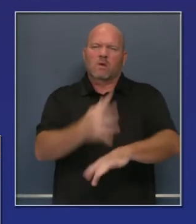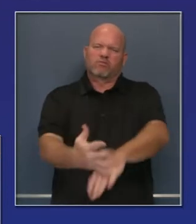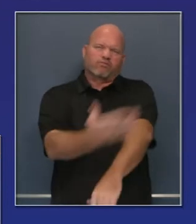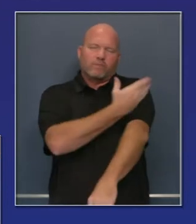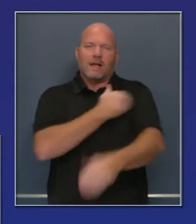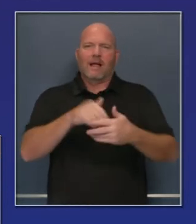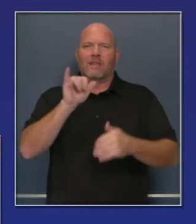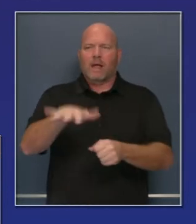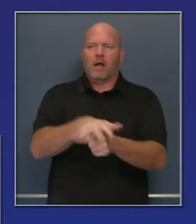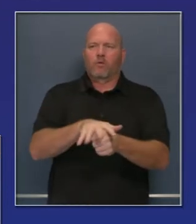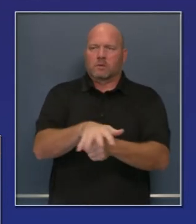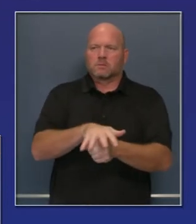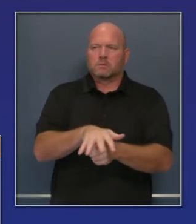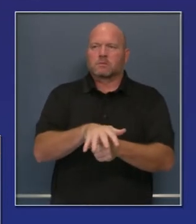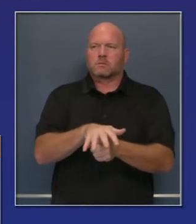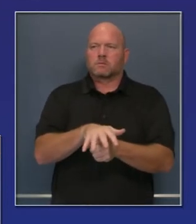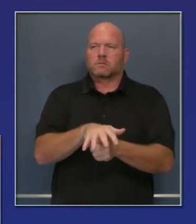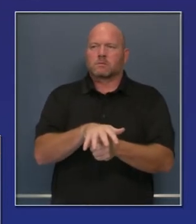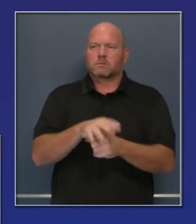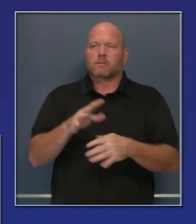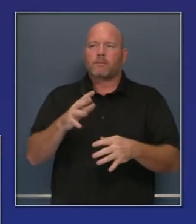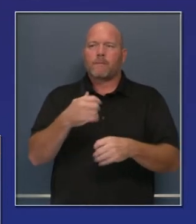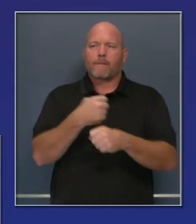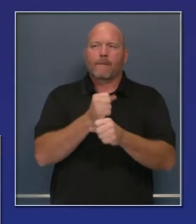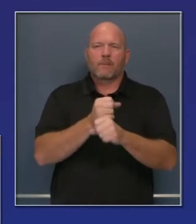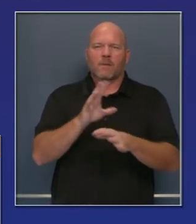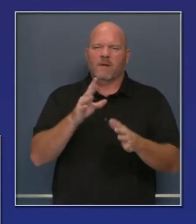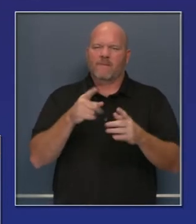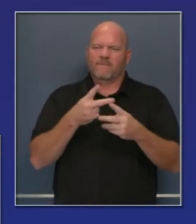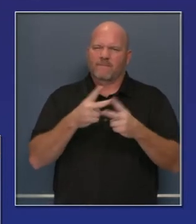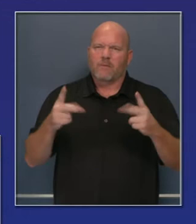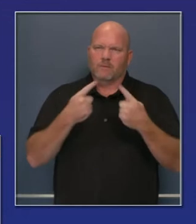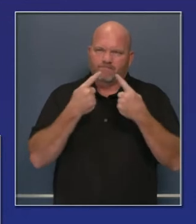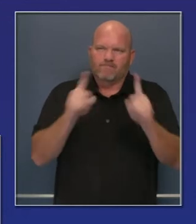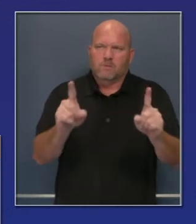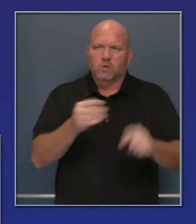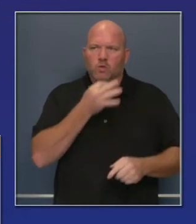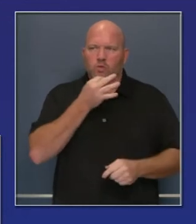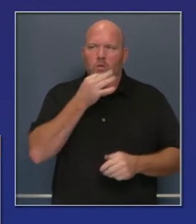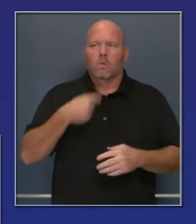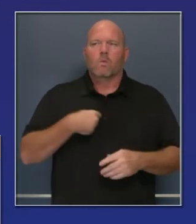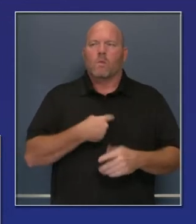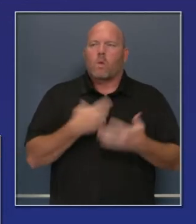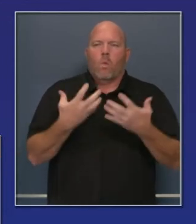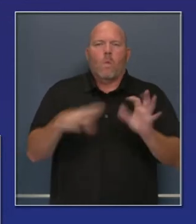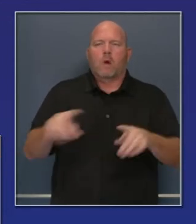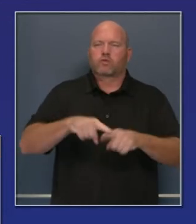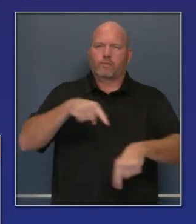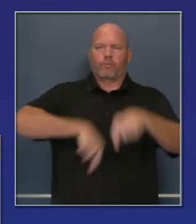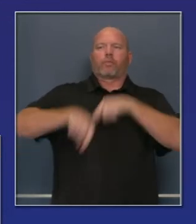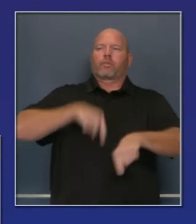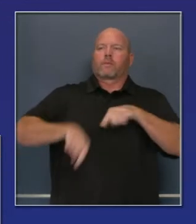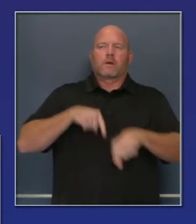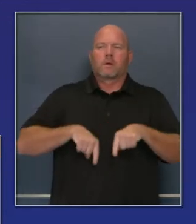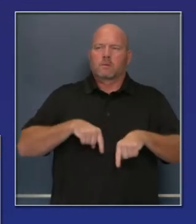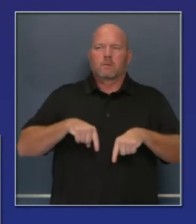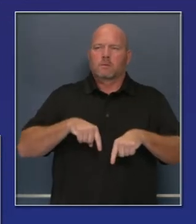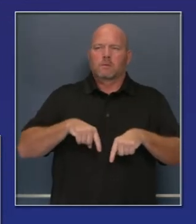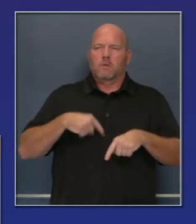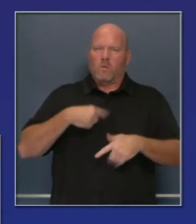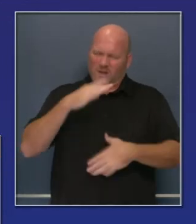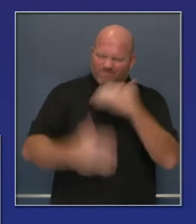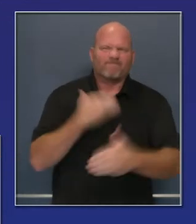en ese espacio y esperamos poder hacer ese anuncio en breve. No vamos a tomar pasos hacia